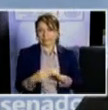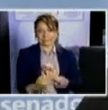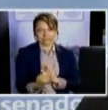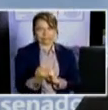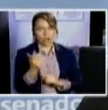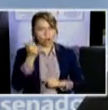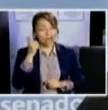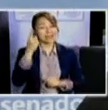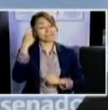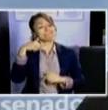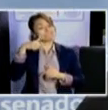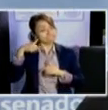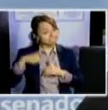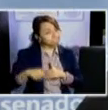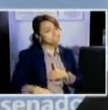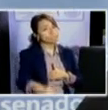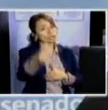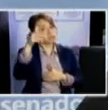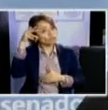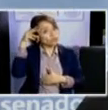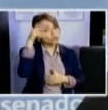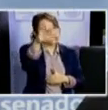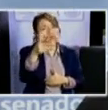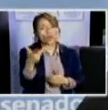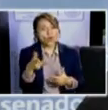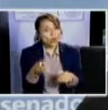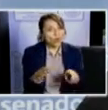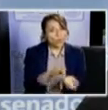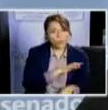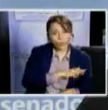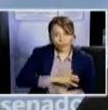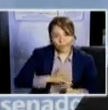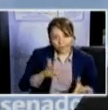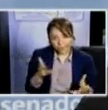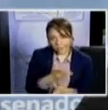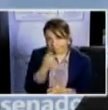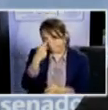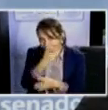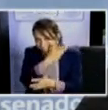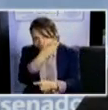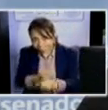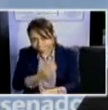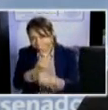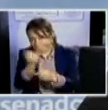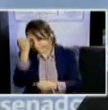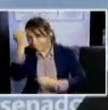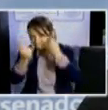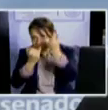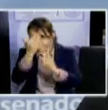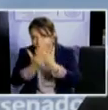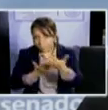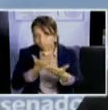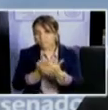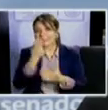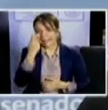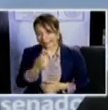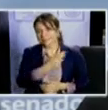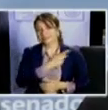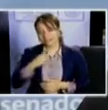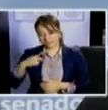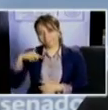ver ahora en la reunión de París, y es parte del acuerdo político, y es parte de lo que yo les decía, de un inicio, no del final